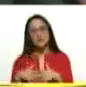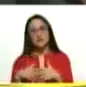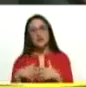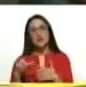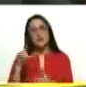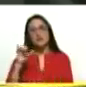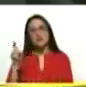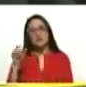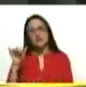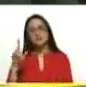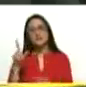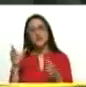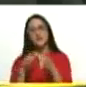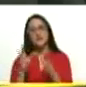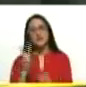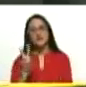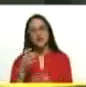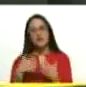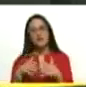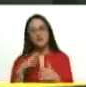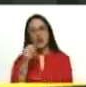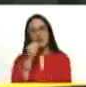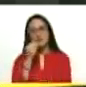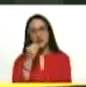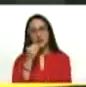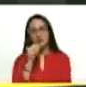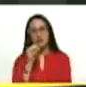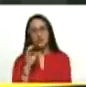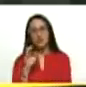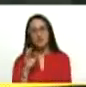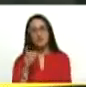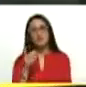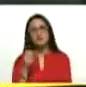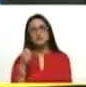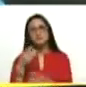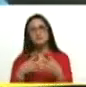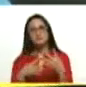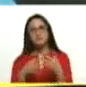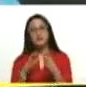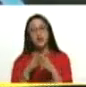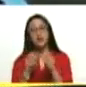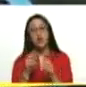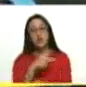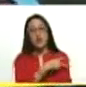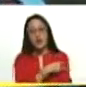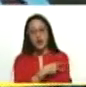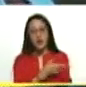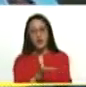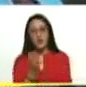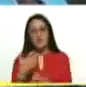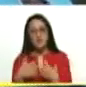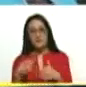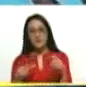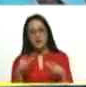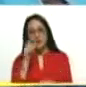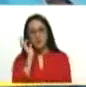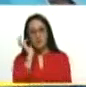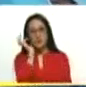de la Cámara Venezolana de Industria de Alimentos, Cavidea, Juvenal Alvarez, y a todos los delegados, empresarios,